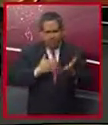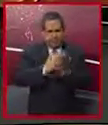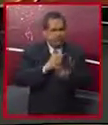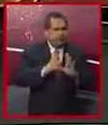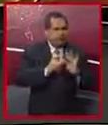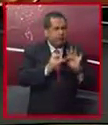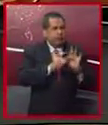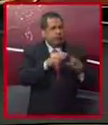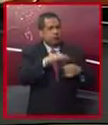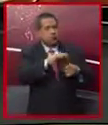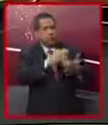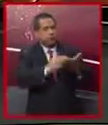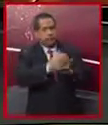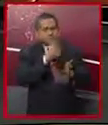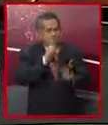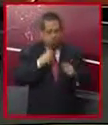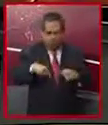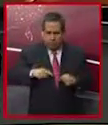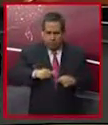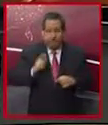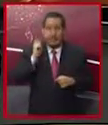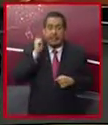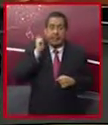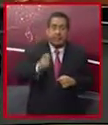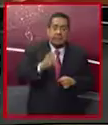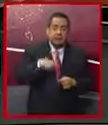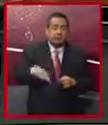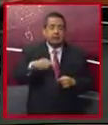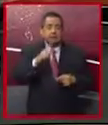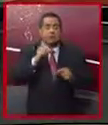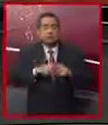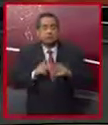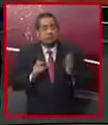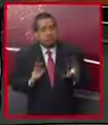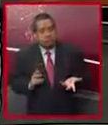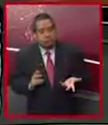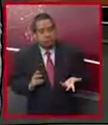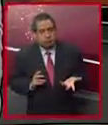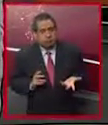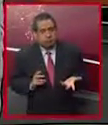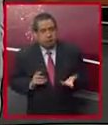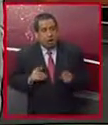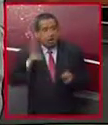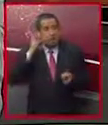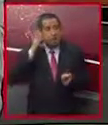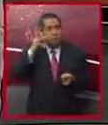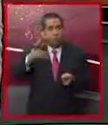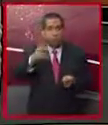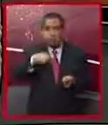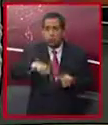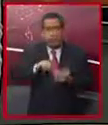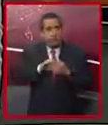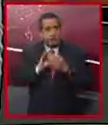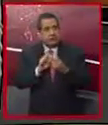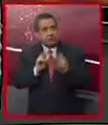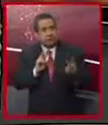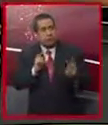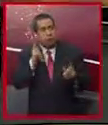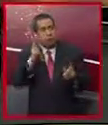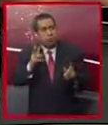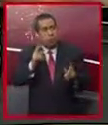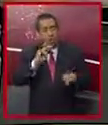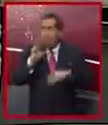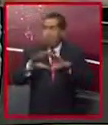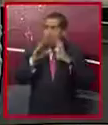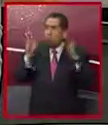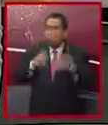más de interferir en la elección de Estados Unidos. Lo que nosotros decimos es que está de por medio no solo el futuro de nuestro vecino país del norte, sino el futuro del